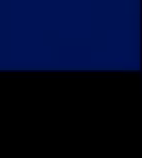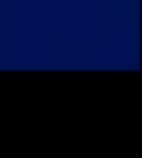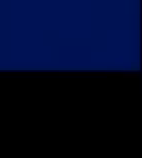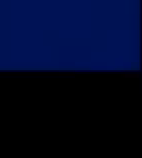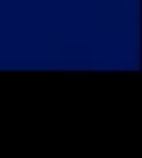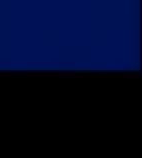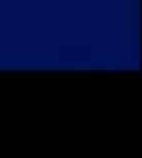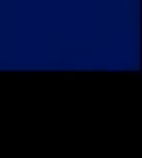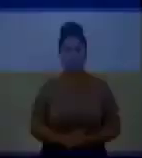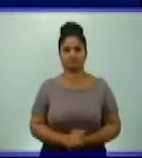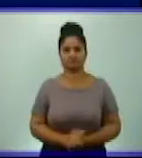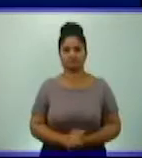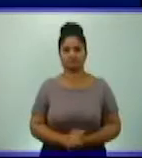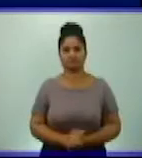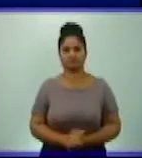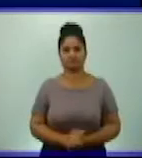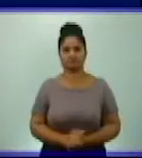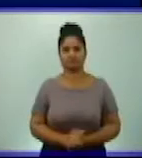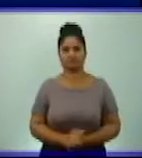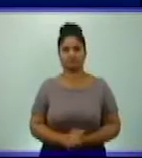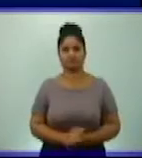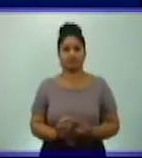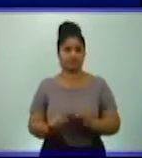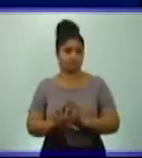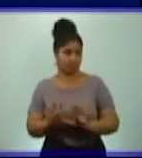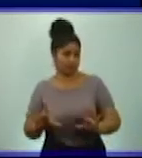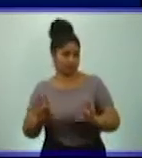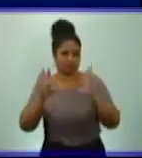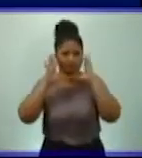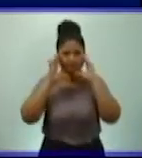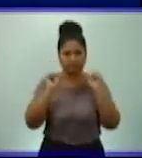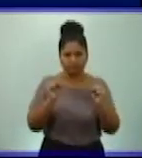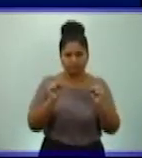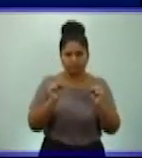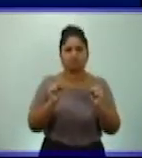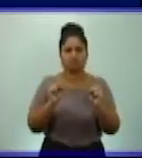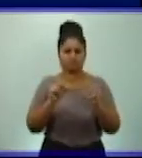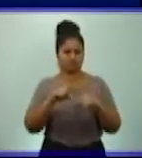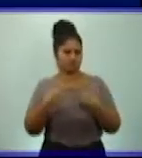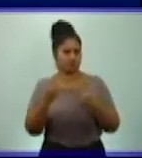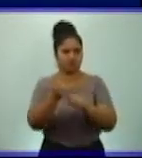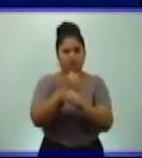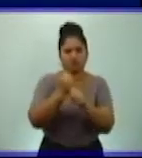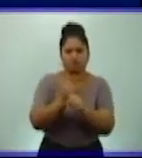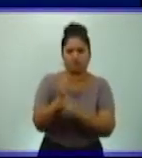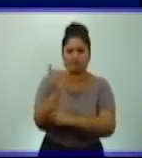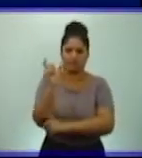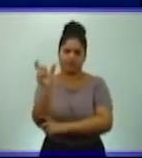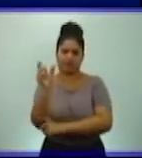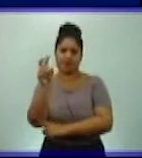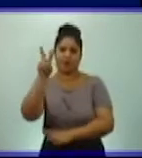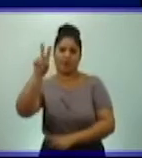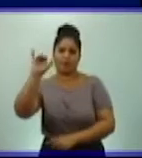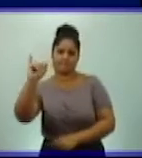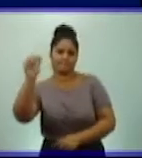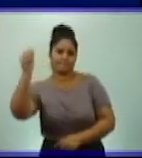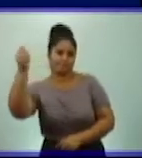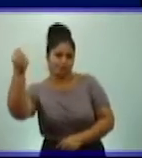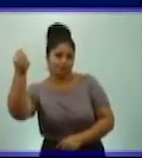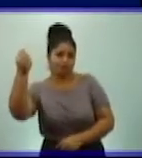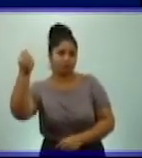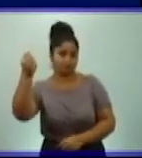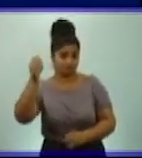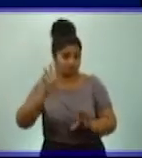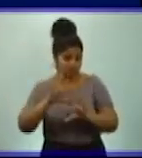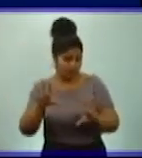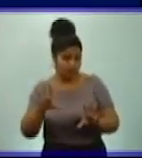Si ya pudieron, a simple vista, diría yo, por el tema del tiempo, medir el verso, se van a dar cuenta que